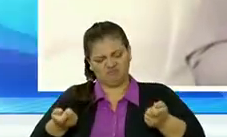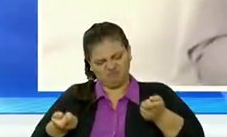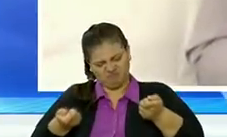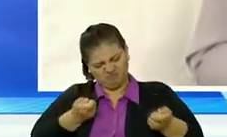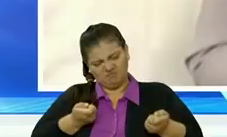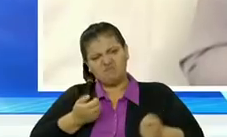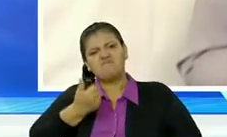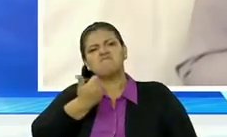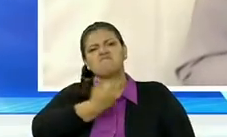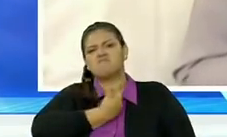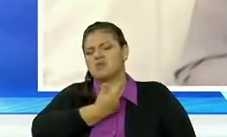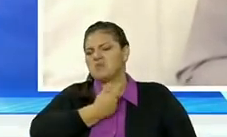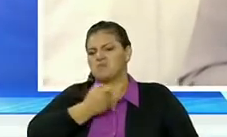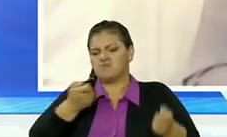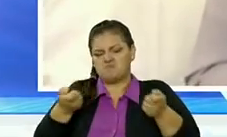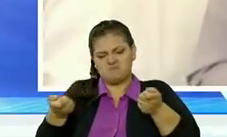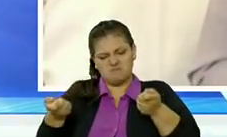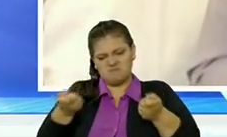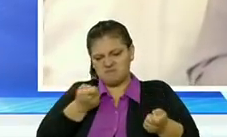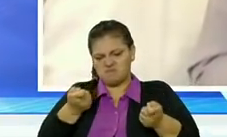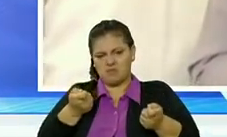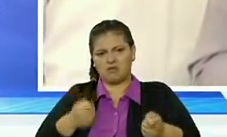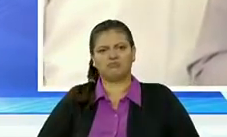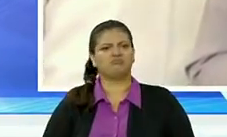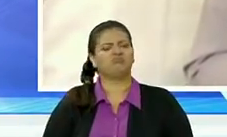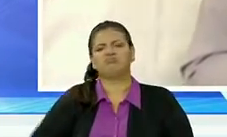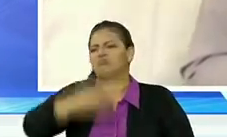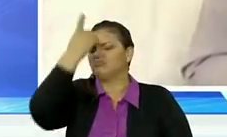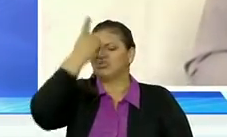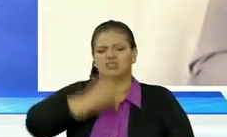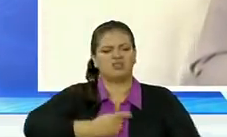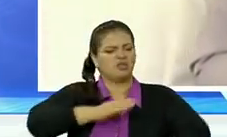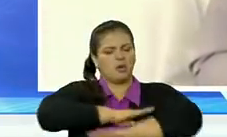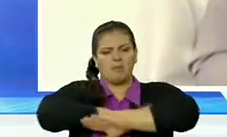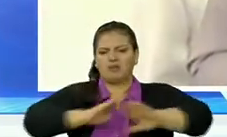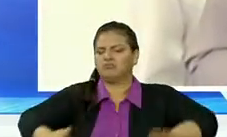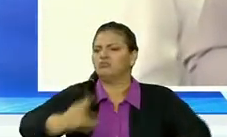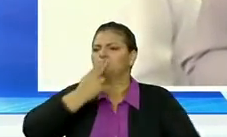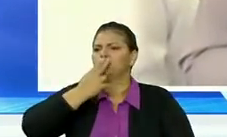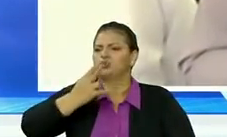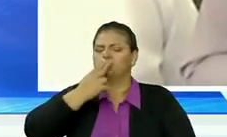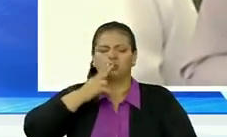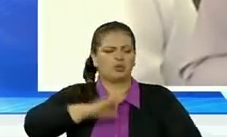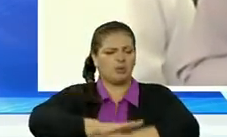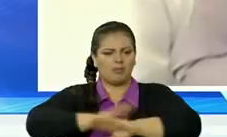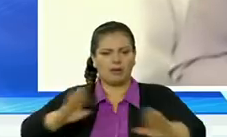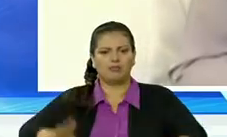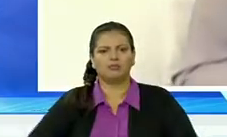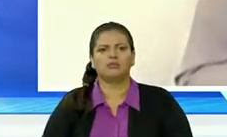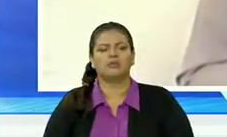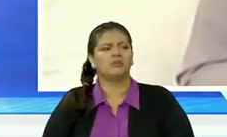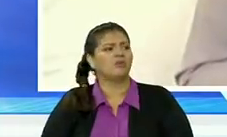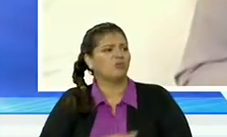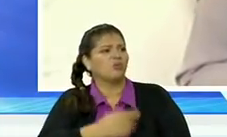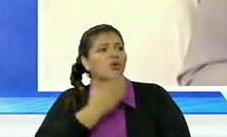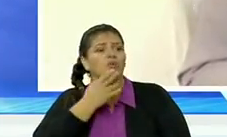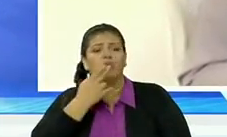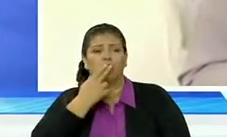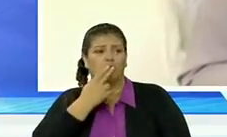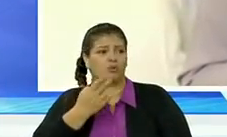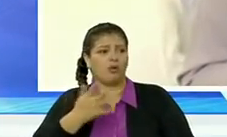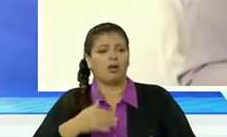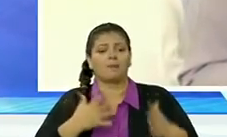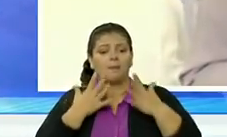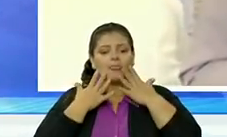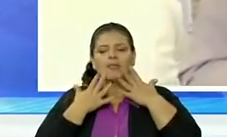costó? Un día. Un día dije, no fumo más, y se acabó, hace 27 años. ¿Pero le dio ansiedad, nerviosismo? Sí, subí como